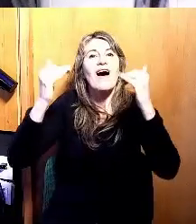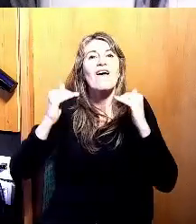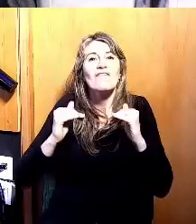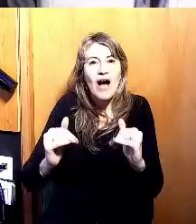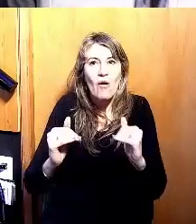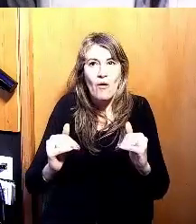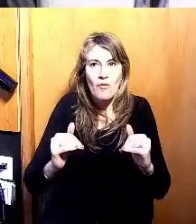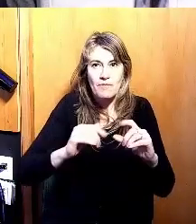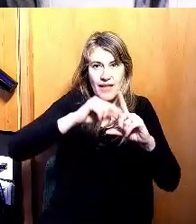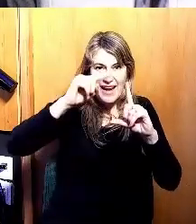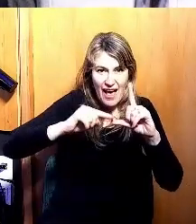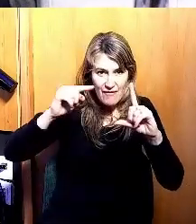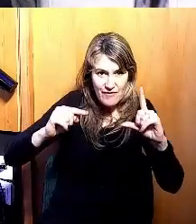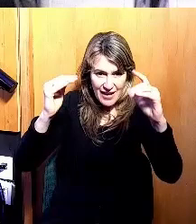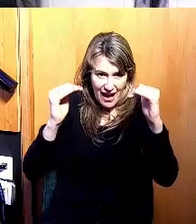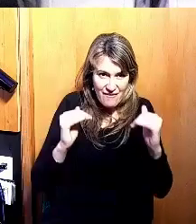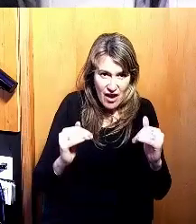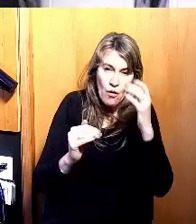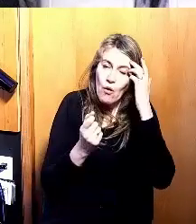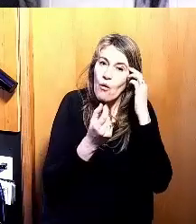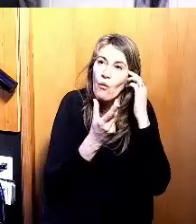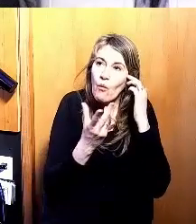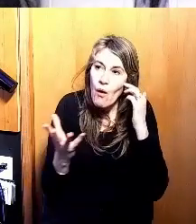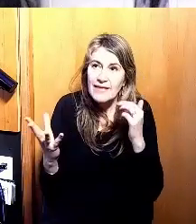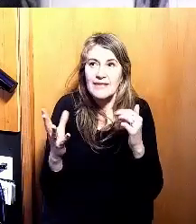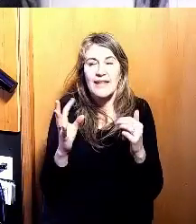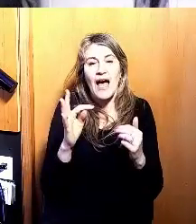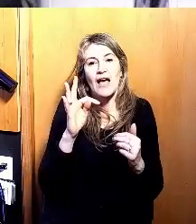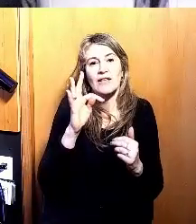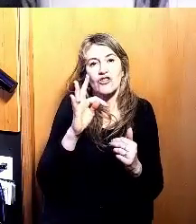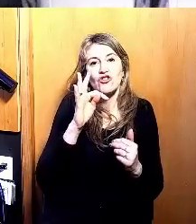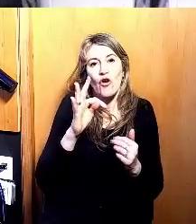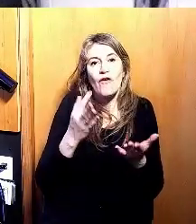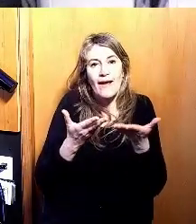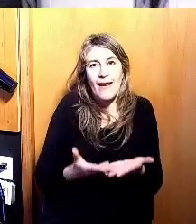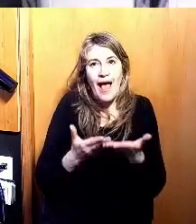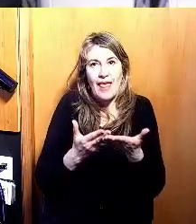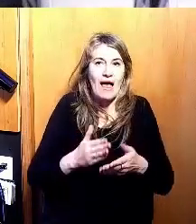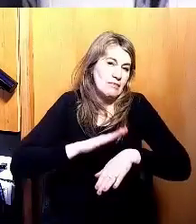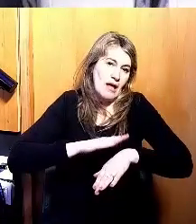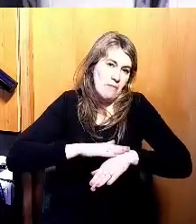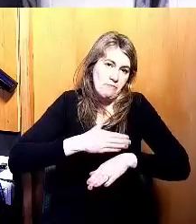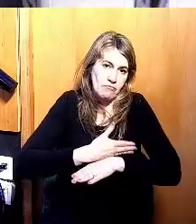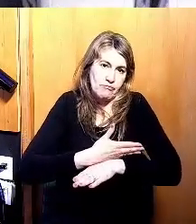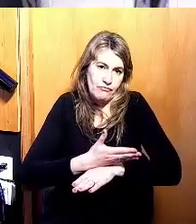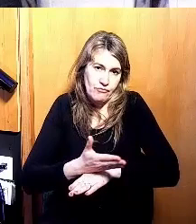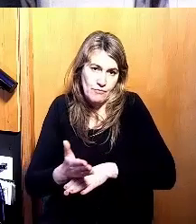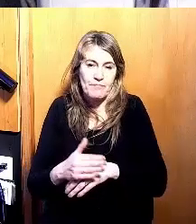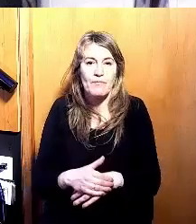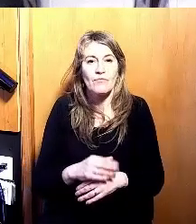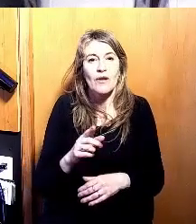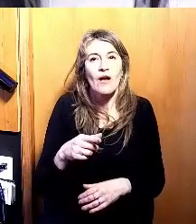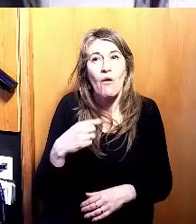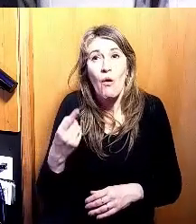la gráfica de toneladas recogidas en el tiempo. Ahora, a continuación, vamos a ver más abajo, tenemos una gráfica